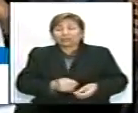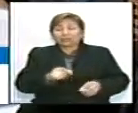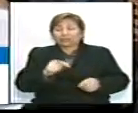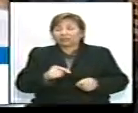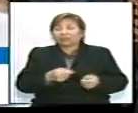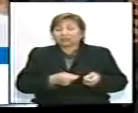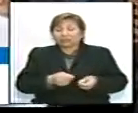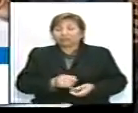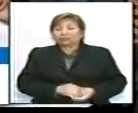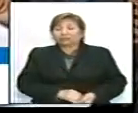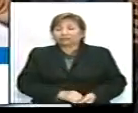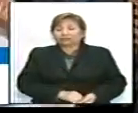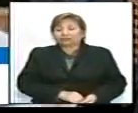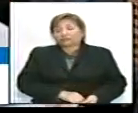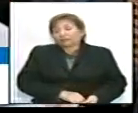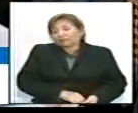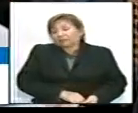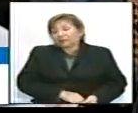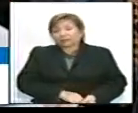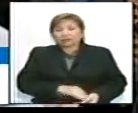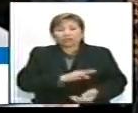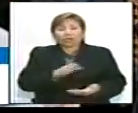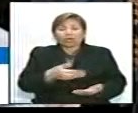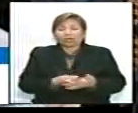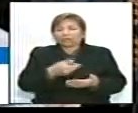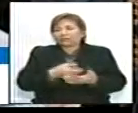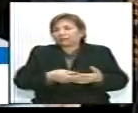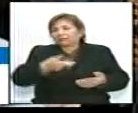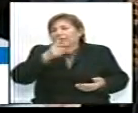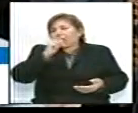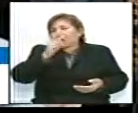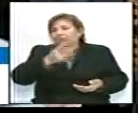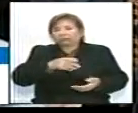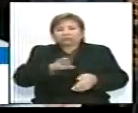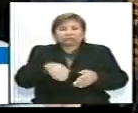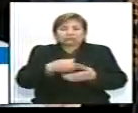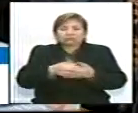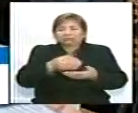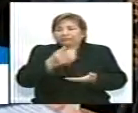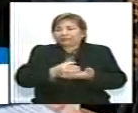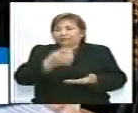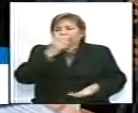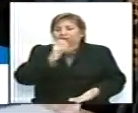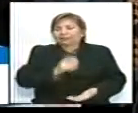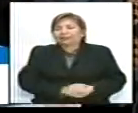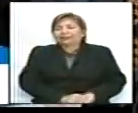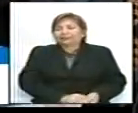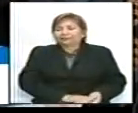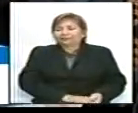Esto es gestión. Claro, todo cuesta, ¿no? Hasta el vaso de agua que te tomas a la hora de dar tu charla y tu conferencia cuesta.